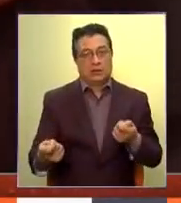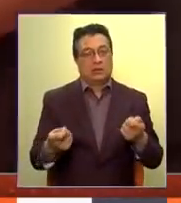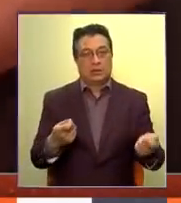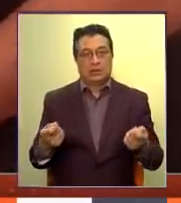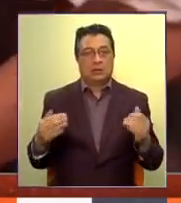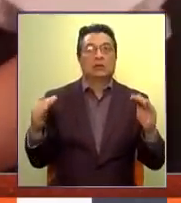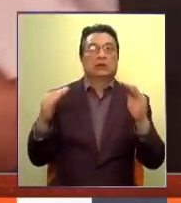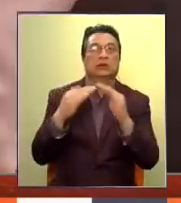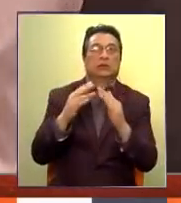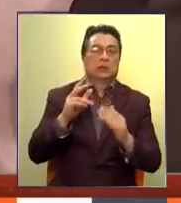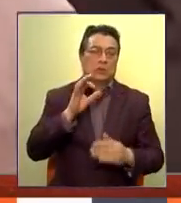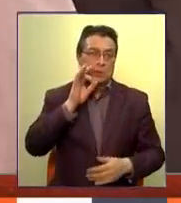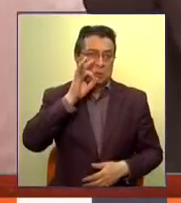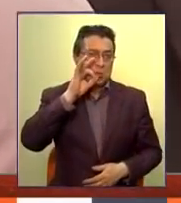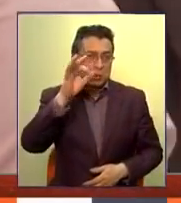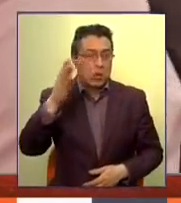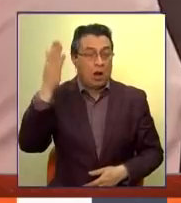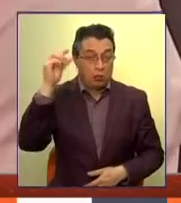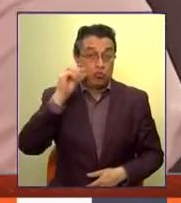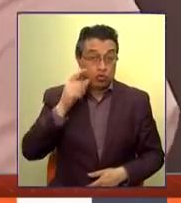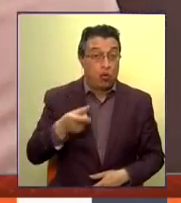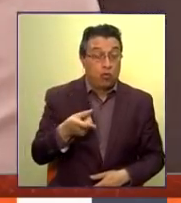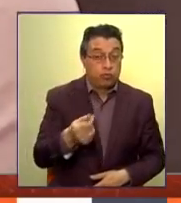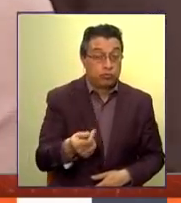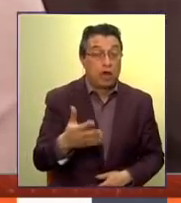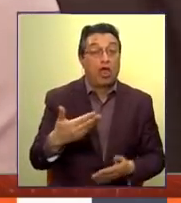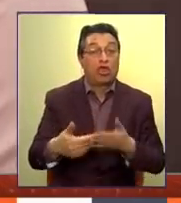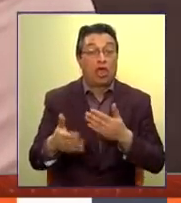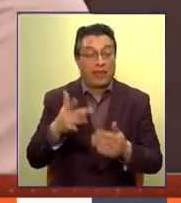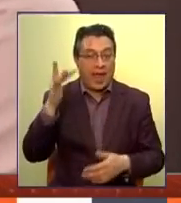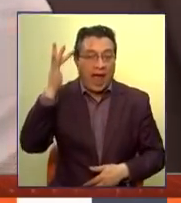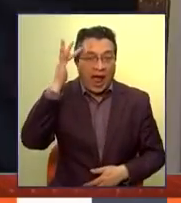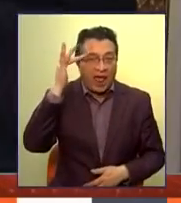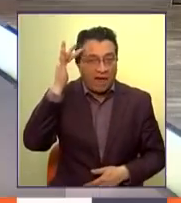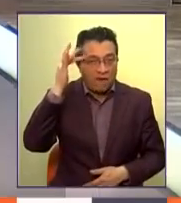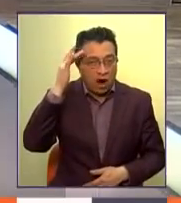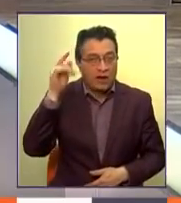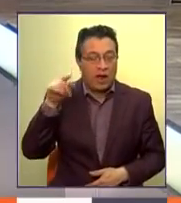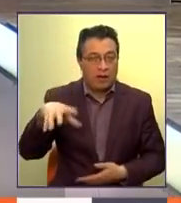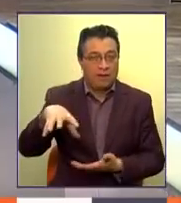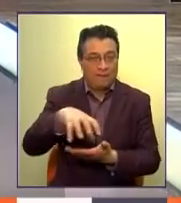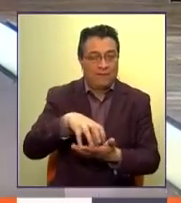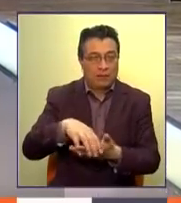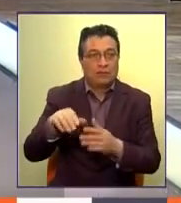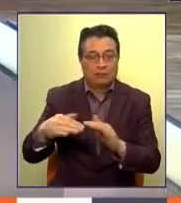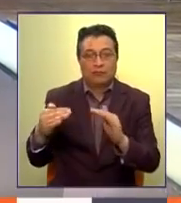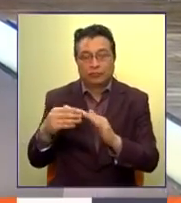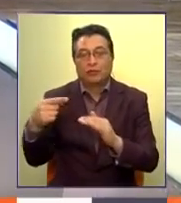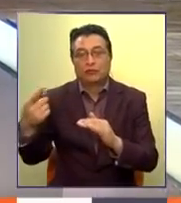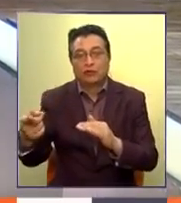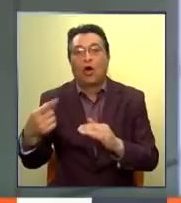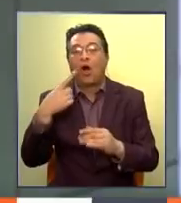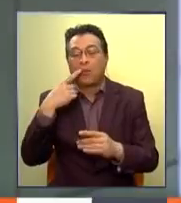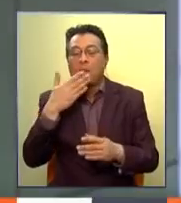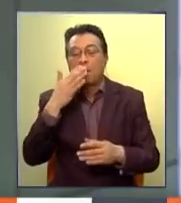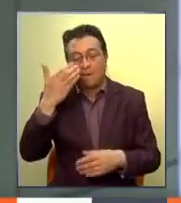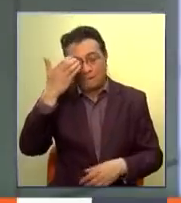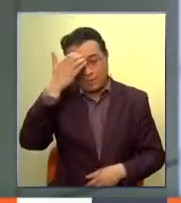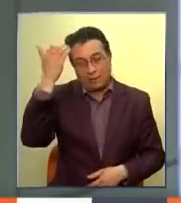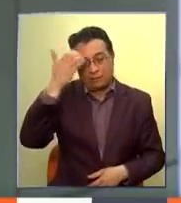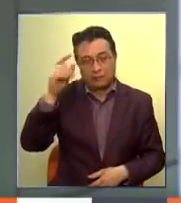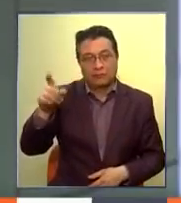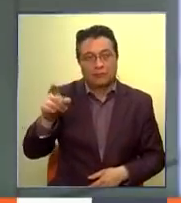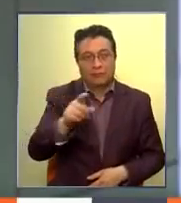mansión en que se compraron hace algunas semanas en California, un barrio donde comparten con Oprah Winfrey y